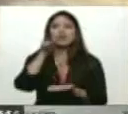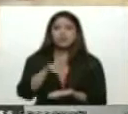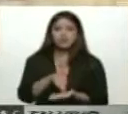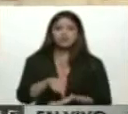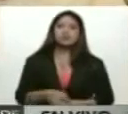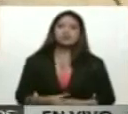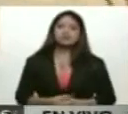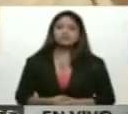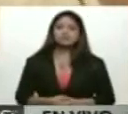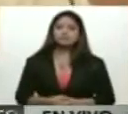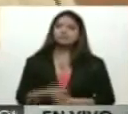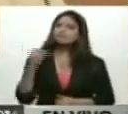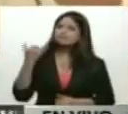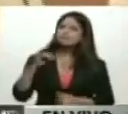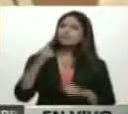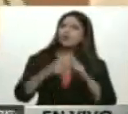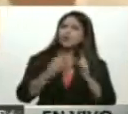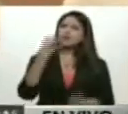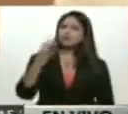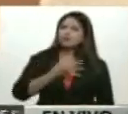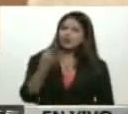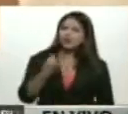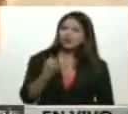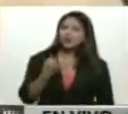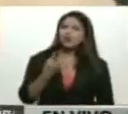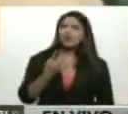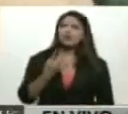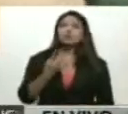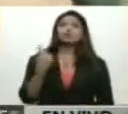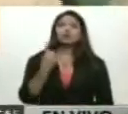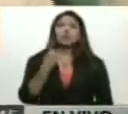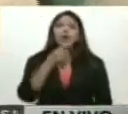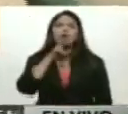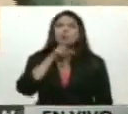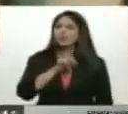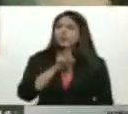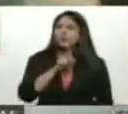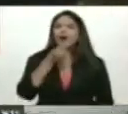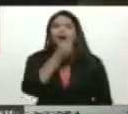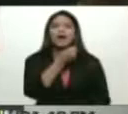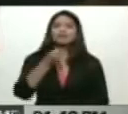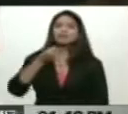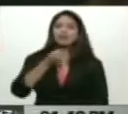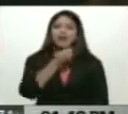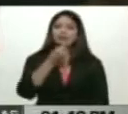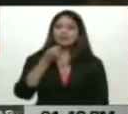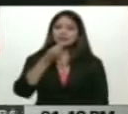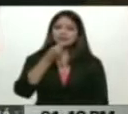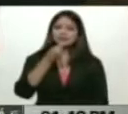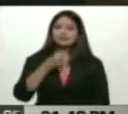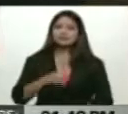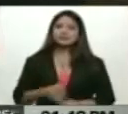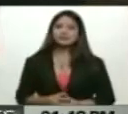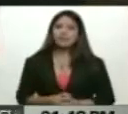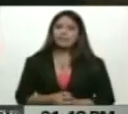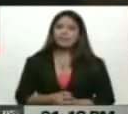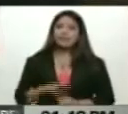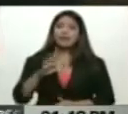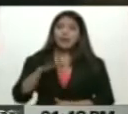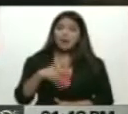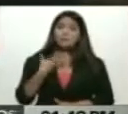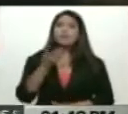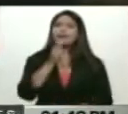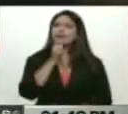hay verdades que sólo pueden ser cantadas hay verdades que sólo las pueden